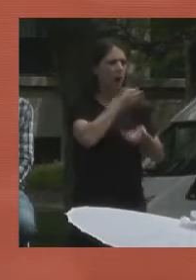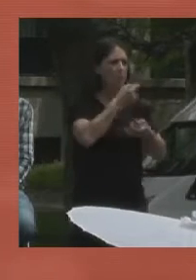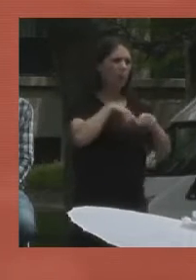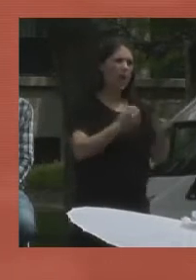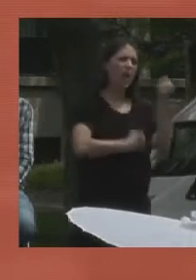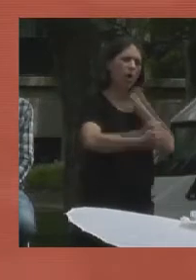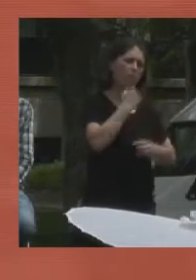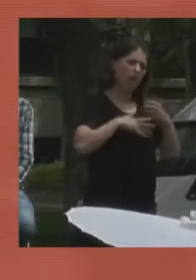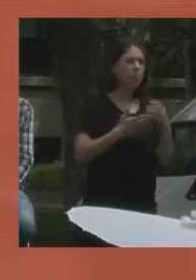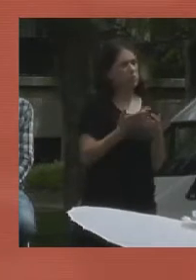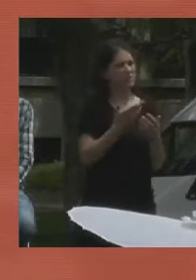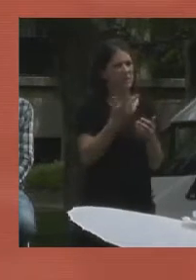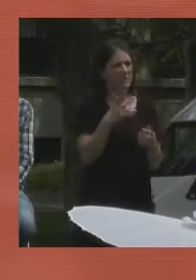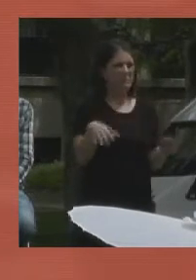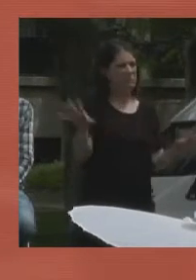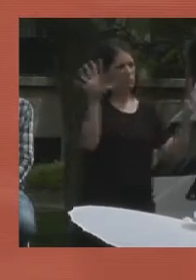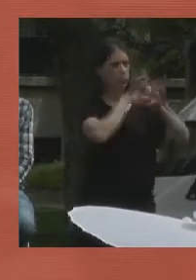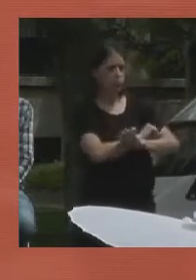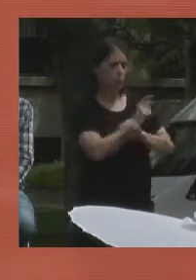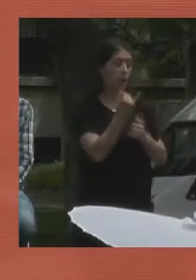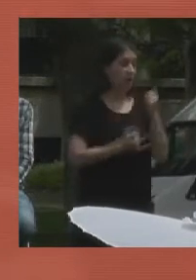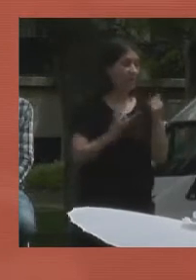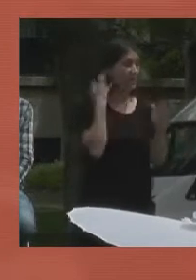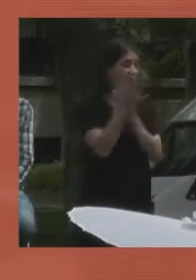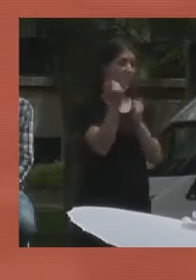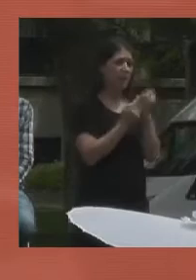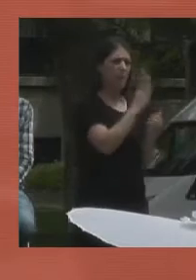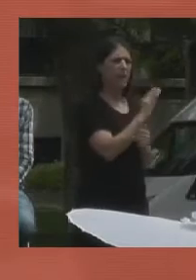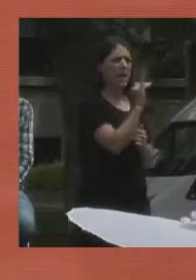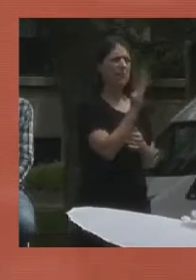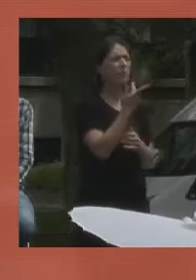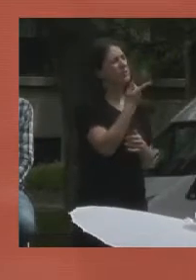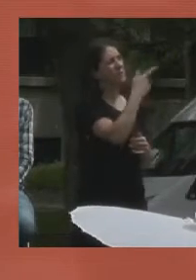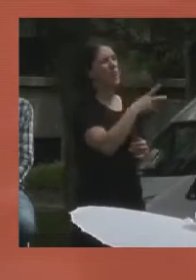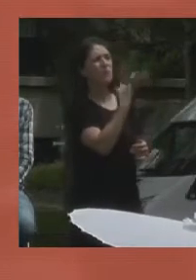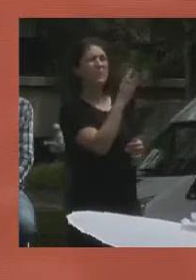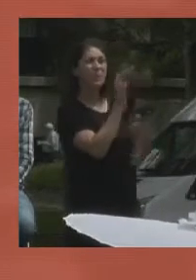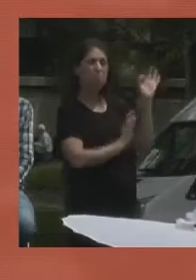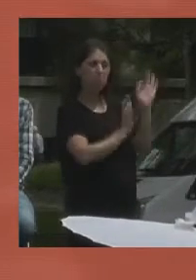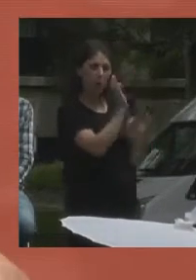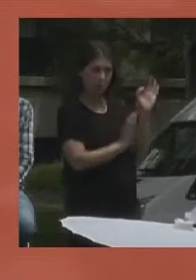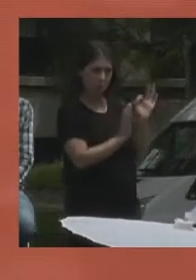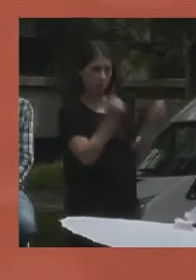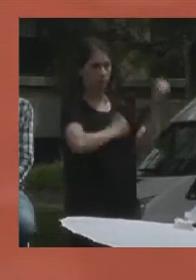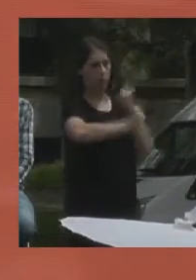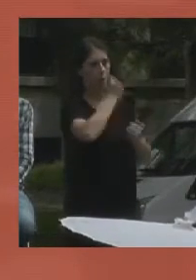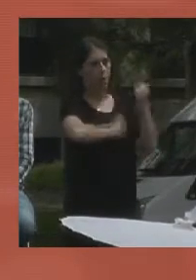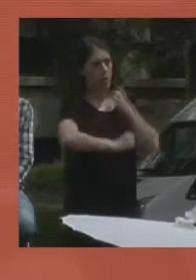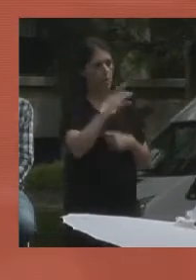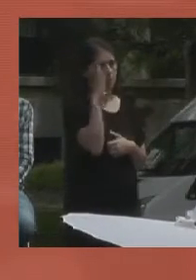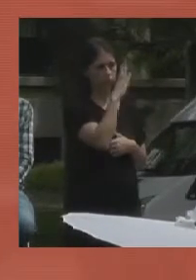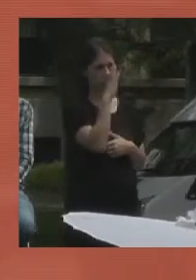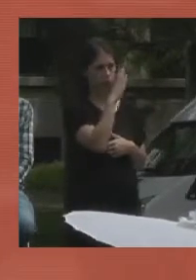sumerxida. Que é isto? O 20% do PIB en economía sumerxida. E tamén vos digo unha cousa, que eso tamén ten que ver coa